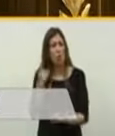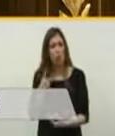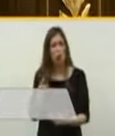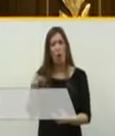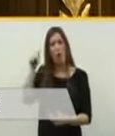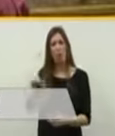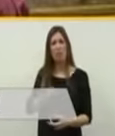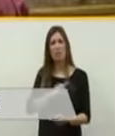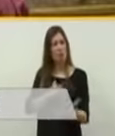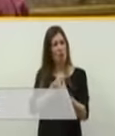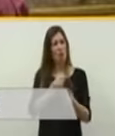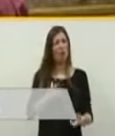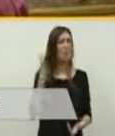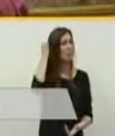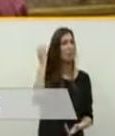Iglesias.